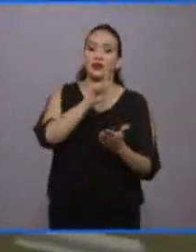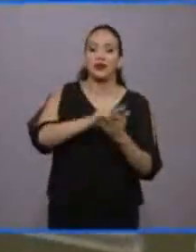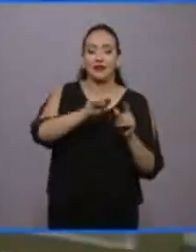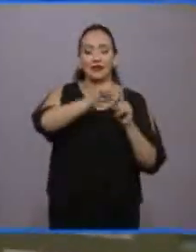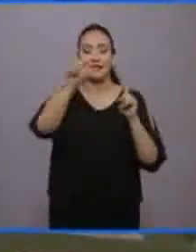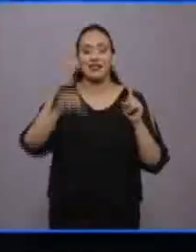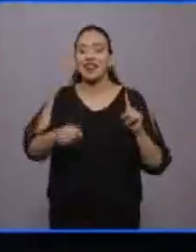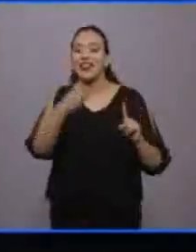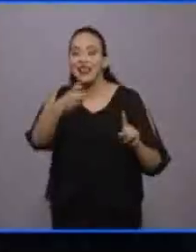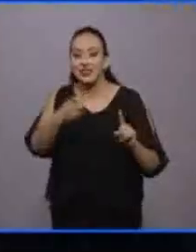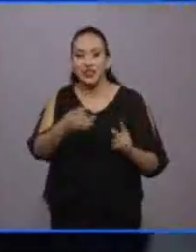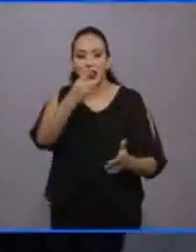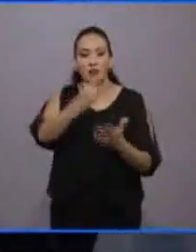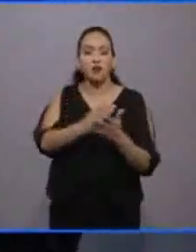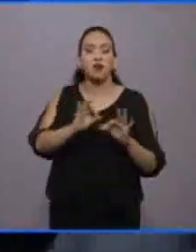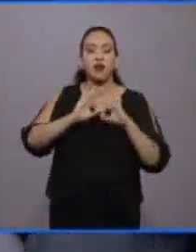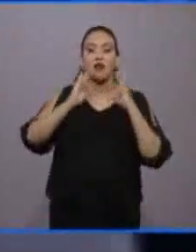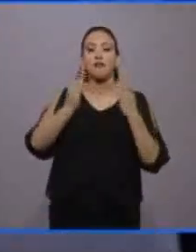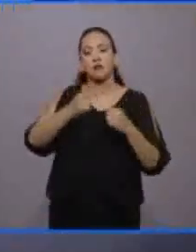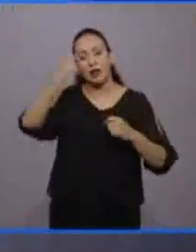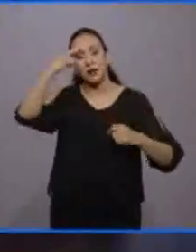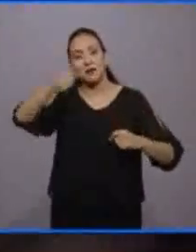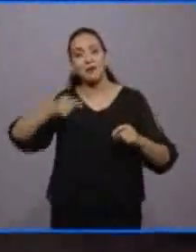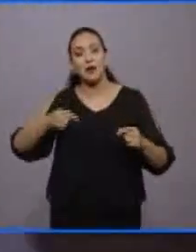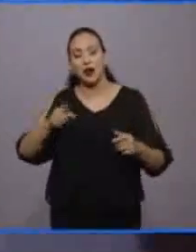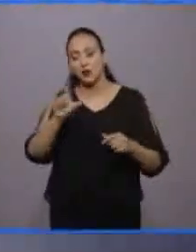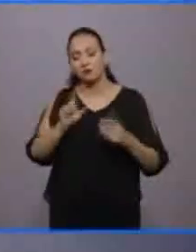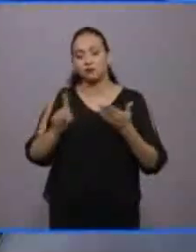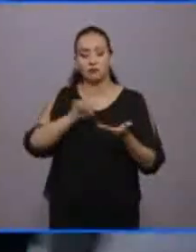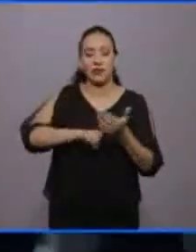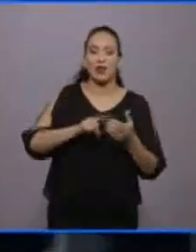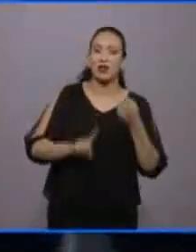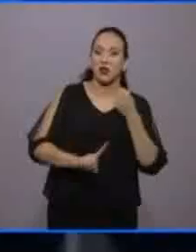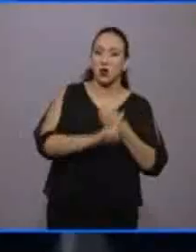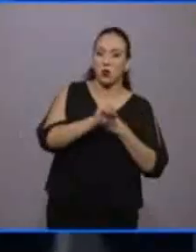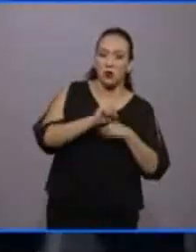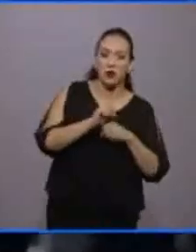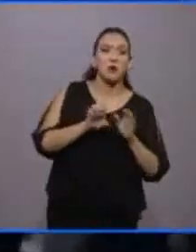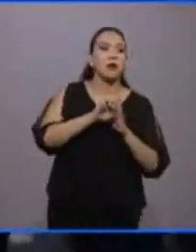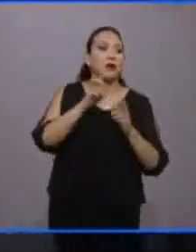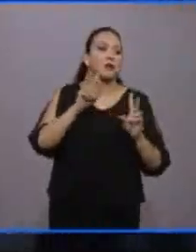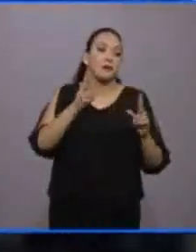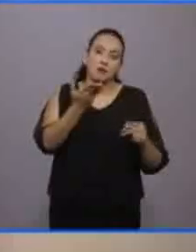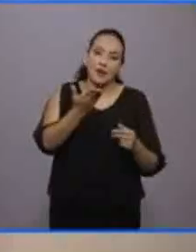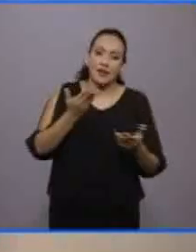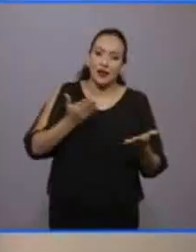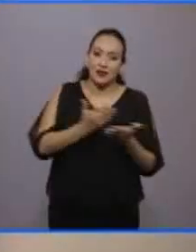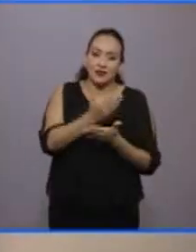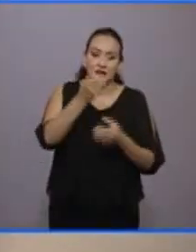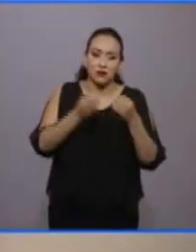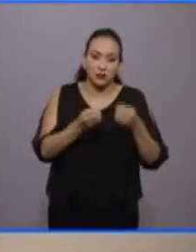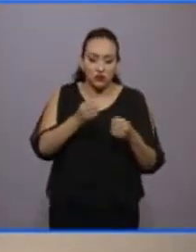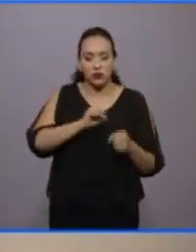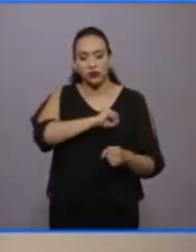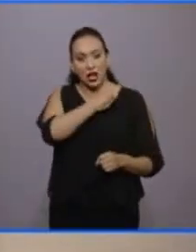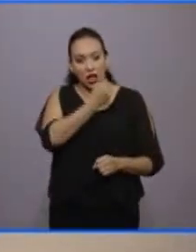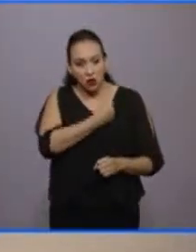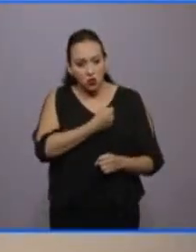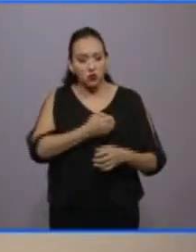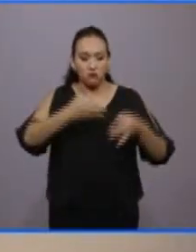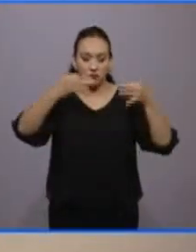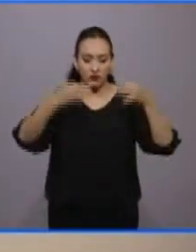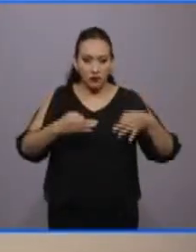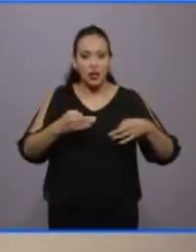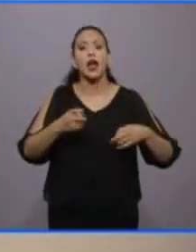vía procesal idónea para resolver controversias relacionadas con el derecho a la salud de forma adecuada, efectiva y sensible